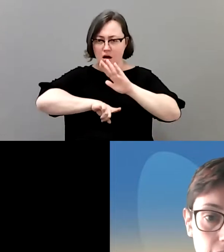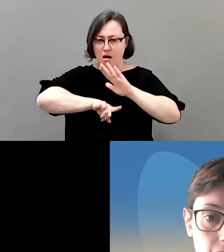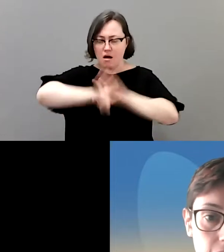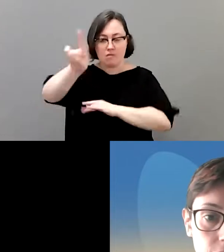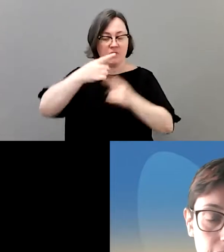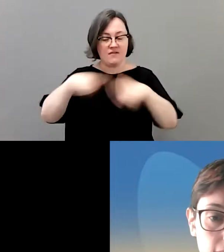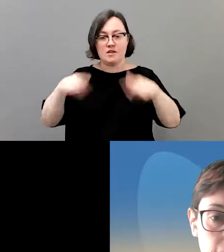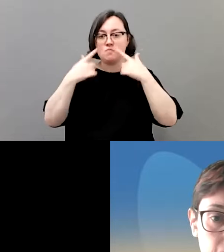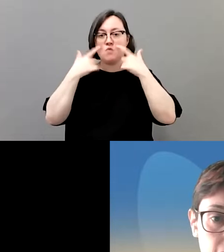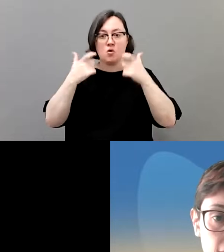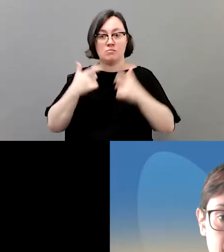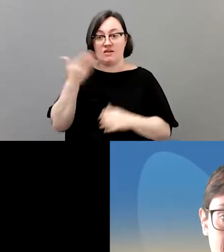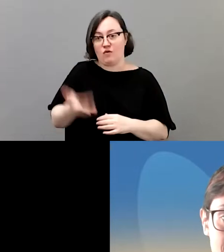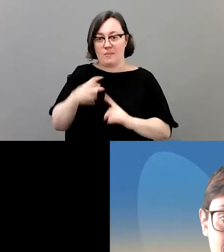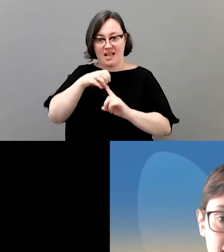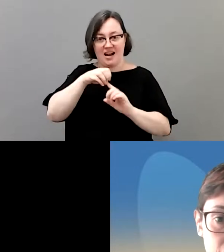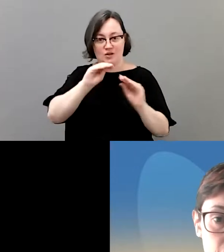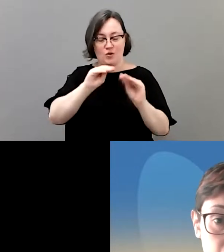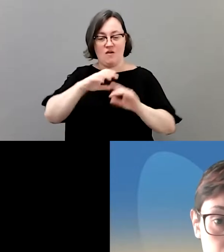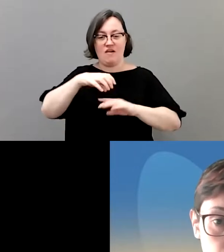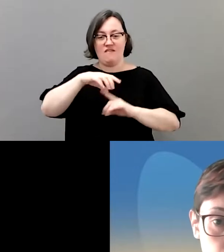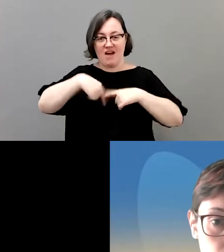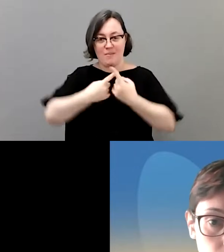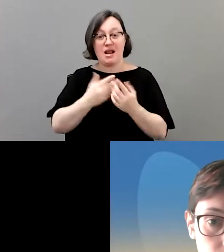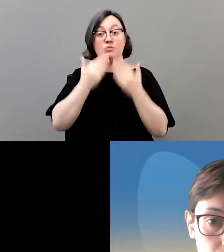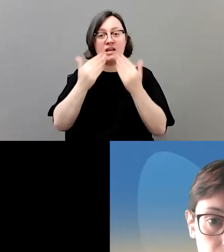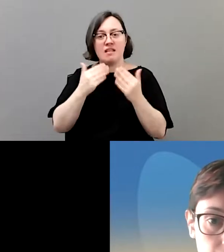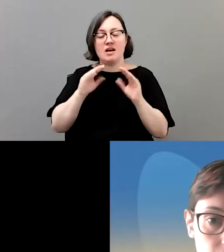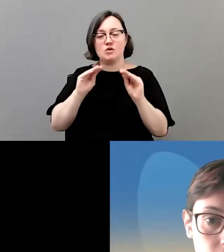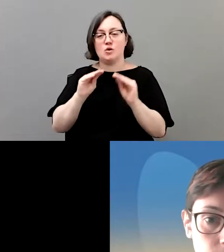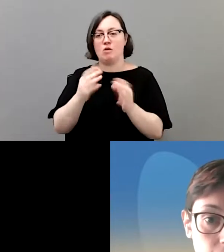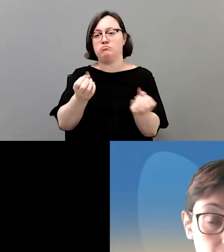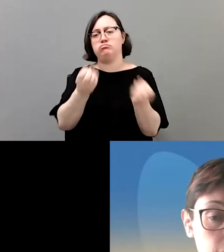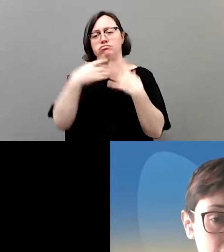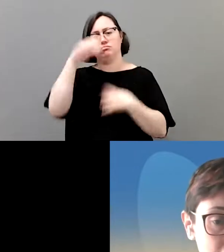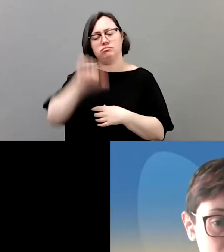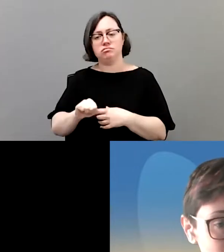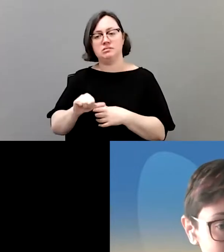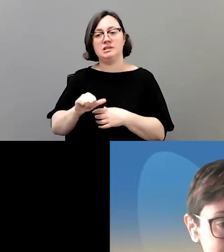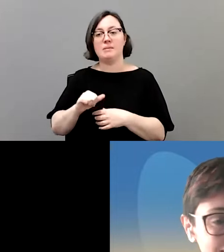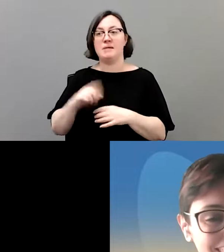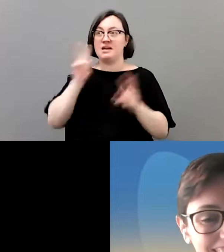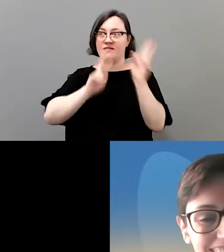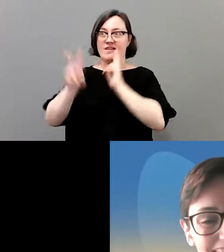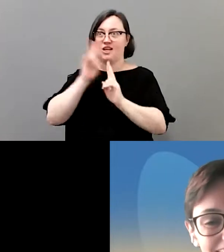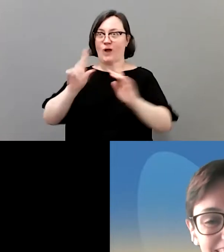que es fundamental. Así que muchas gracias por transmitírnoslo, por hacerlo también tan gráfico.